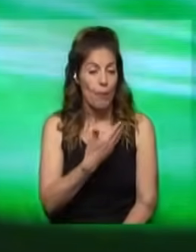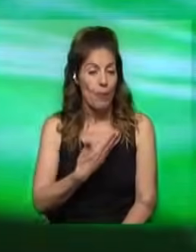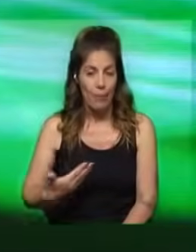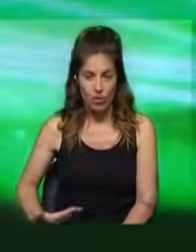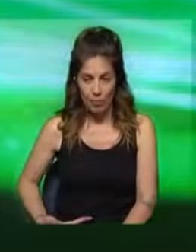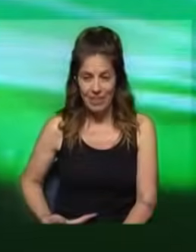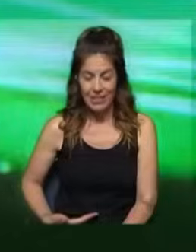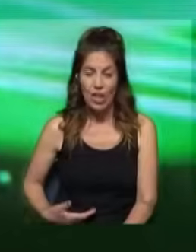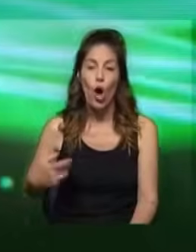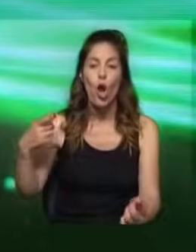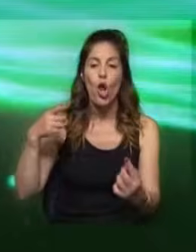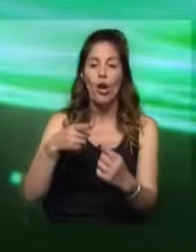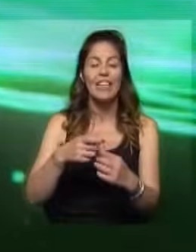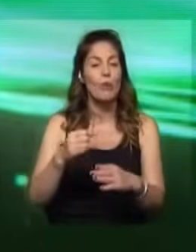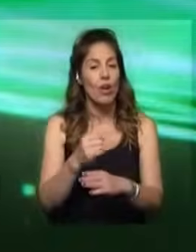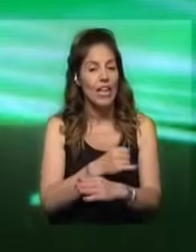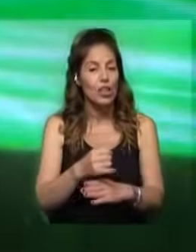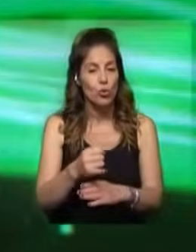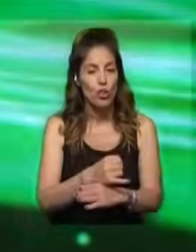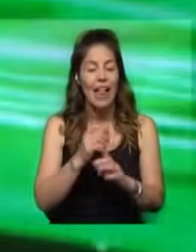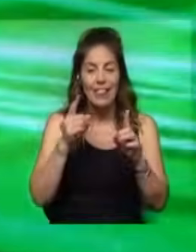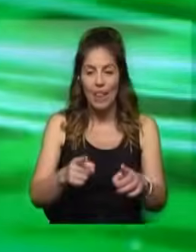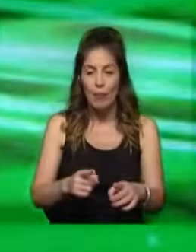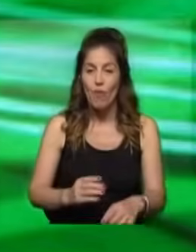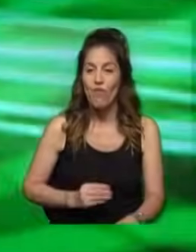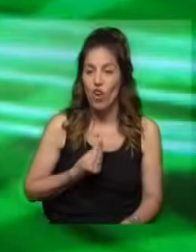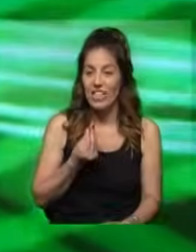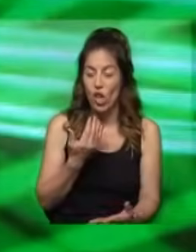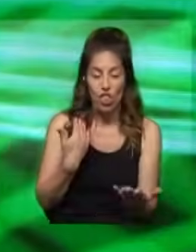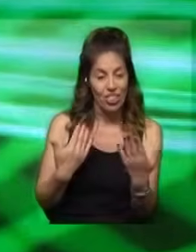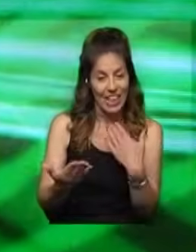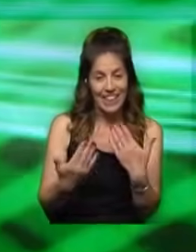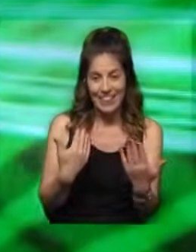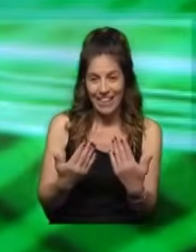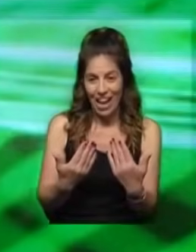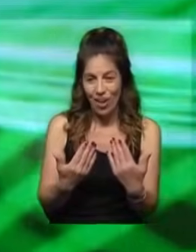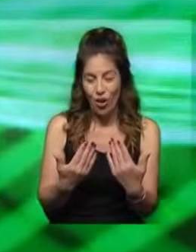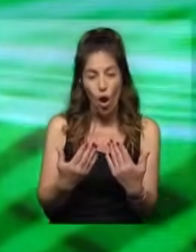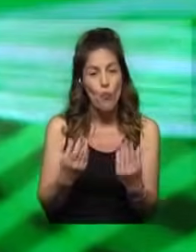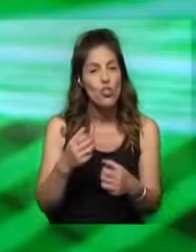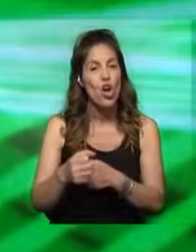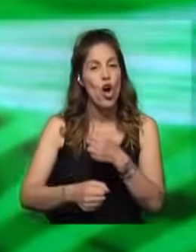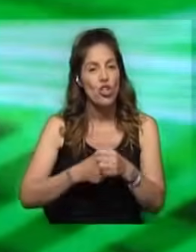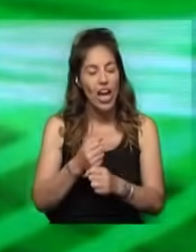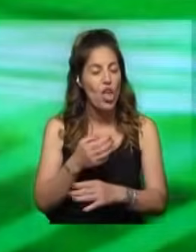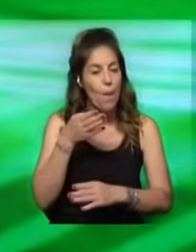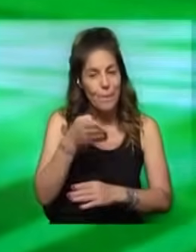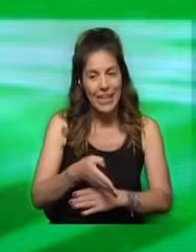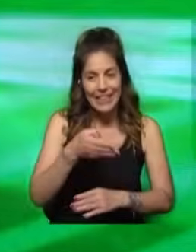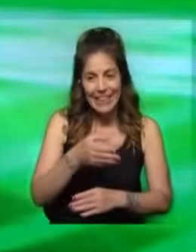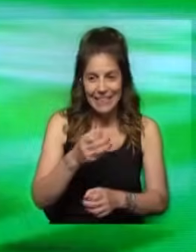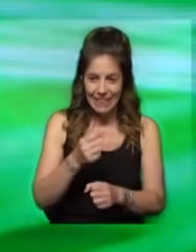ese sentido de la institucionalidad también con nuestraa de diálogo característica de tantos años de de militancia y de